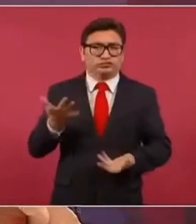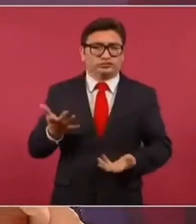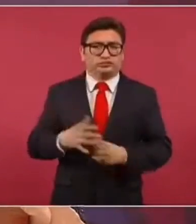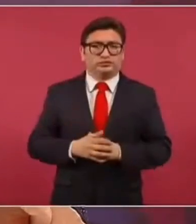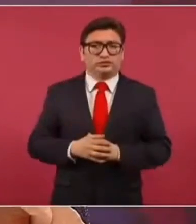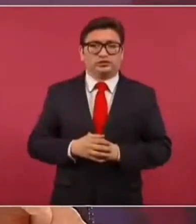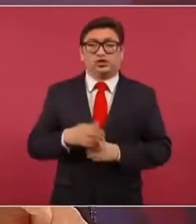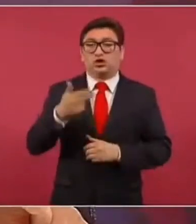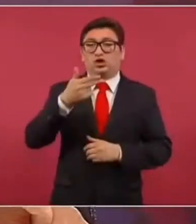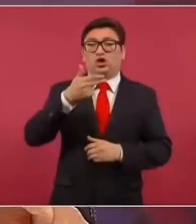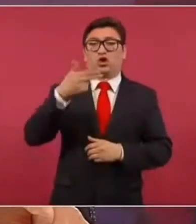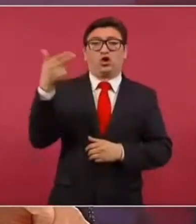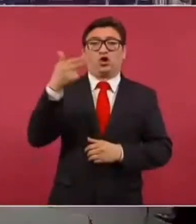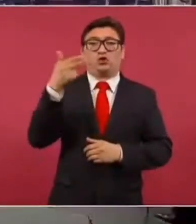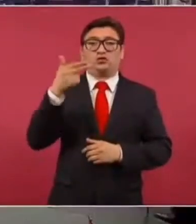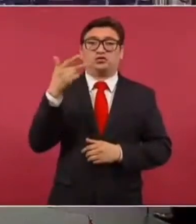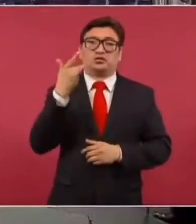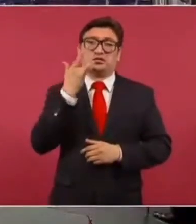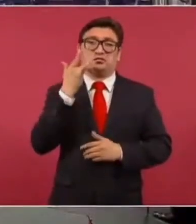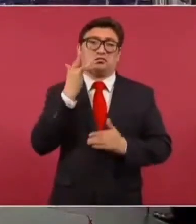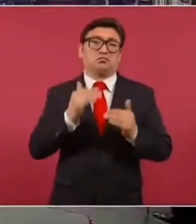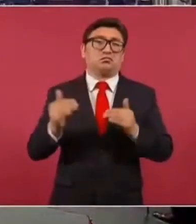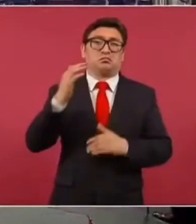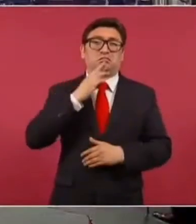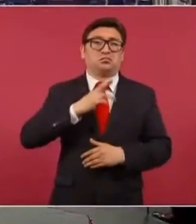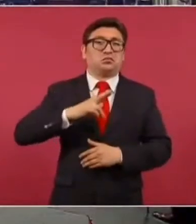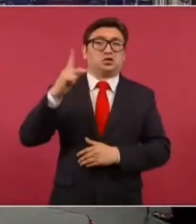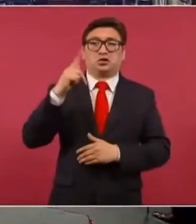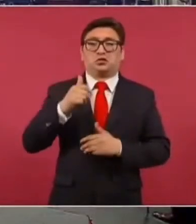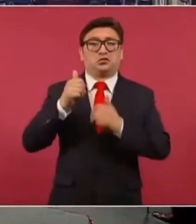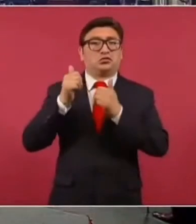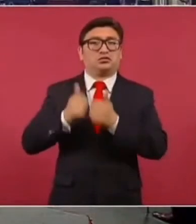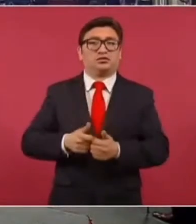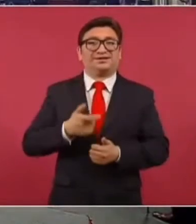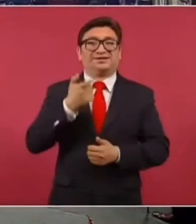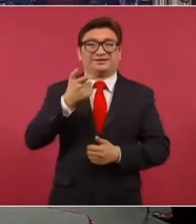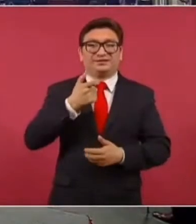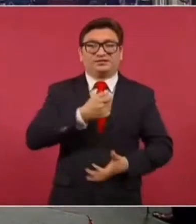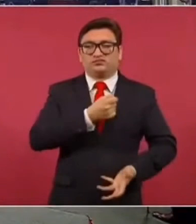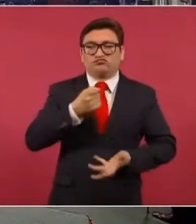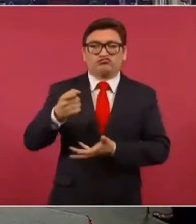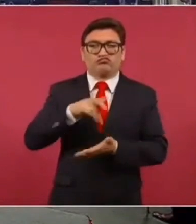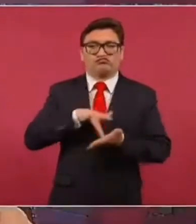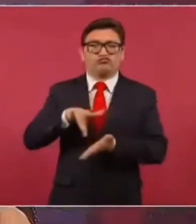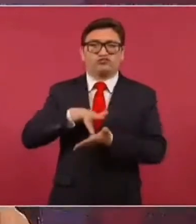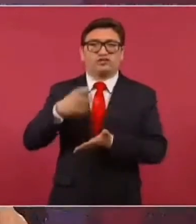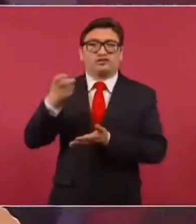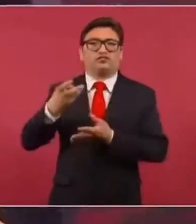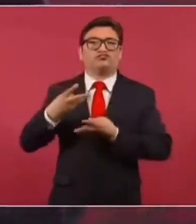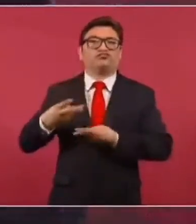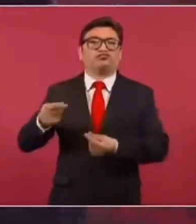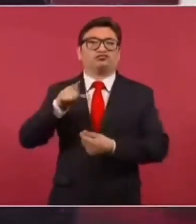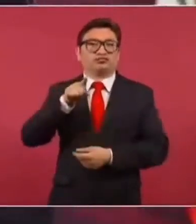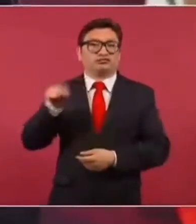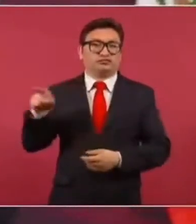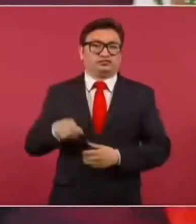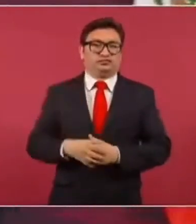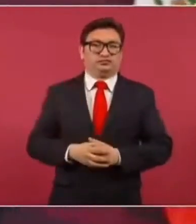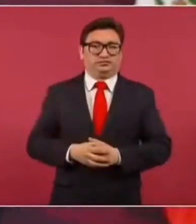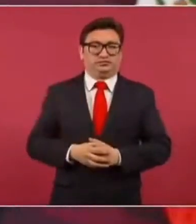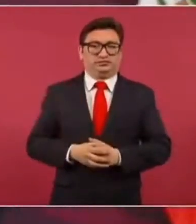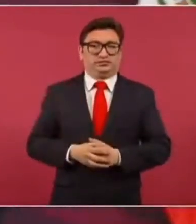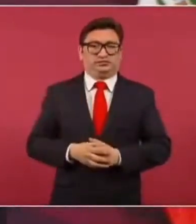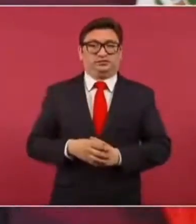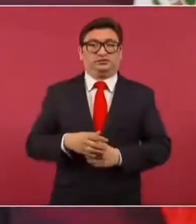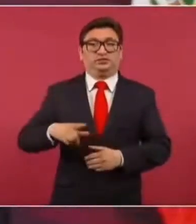Se hospedan en los mejores hoteles. Y ahí se queda todo el dinero. Que además es